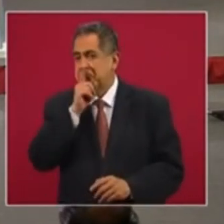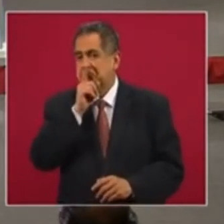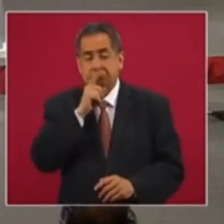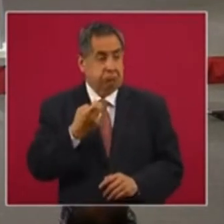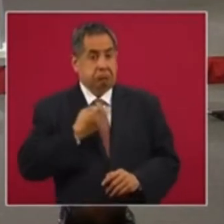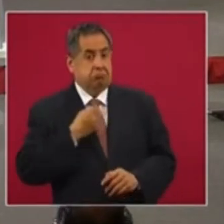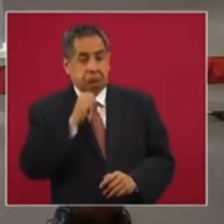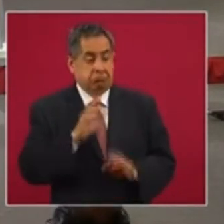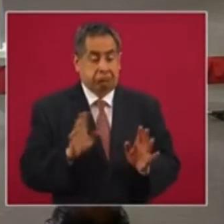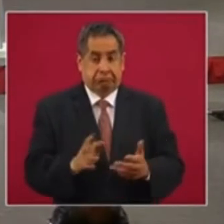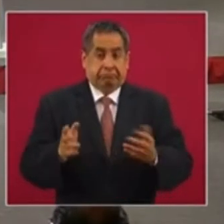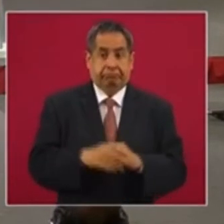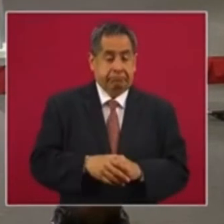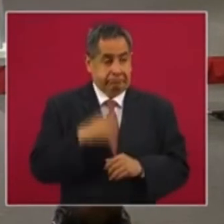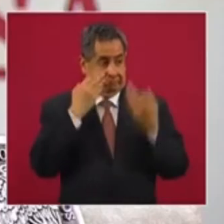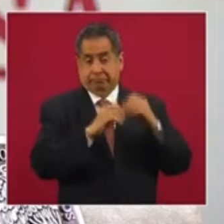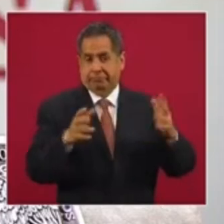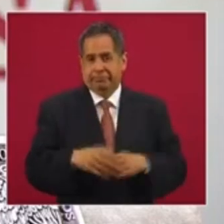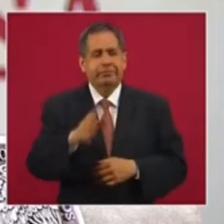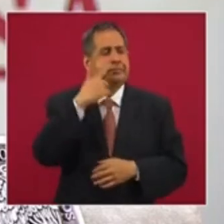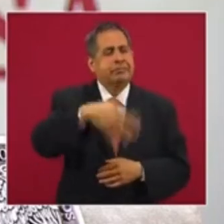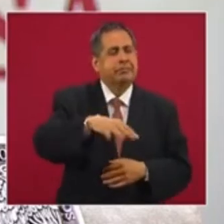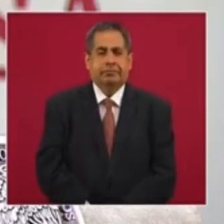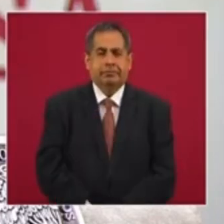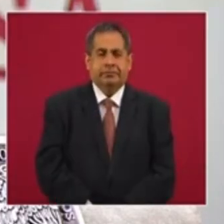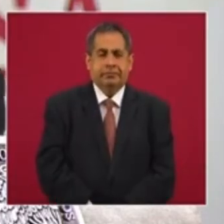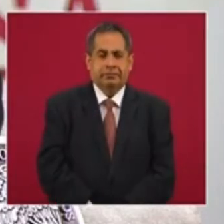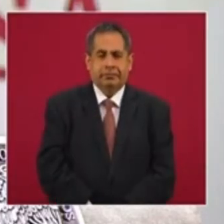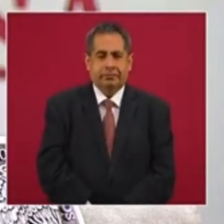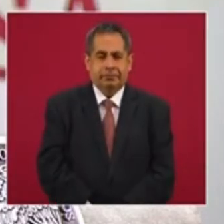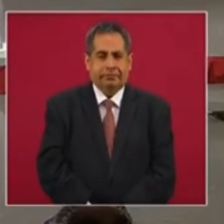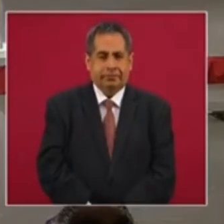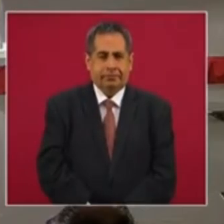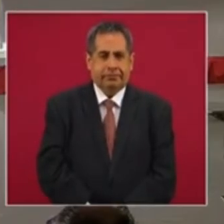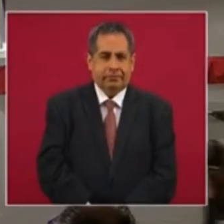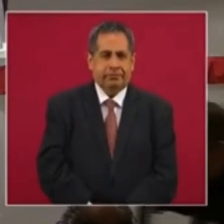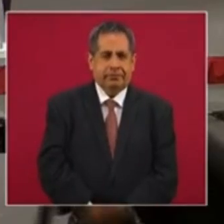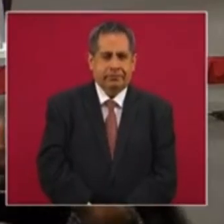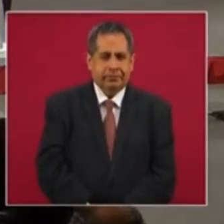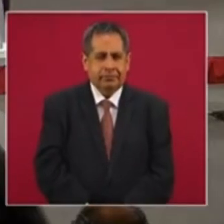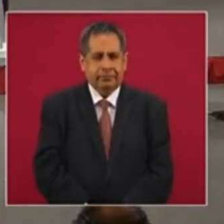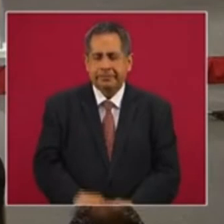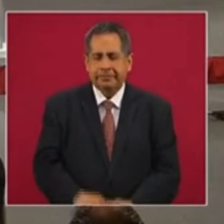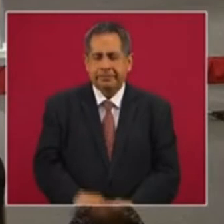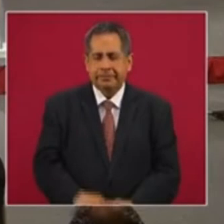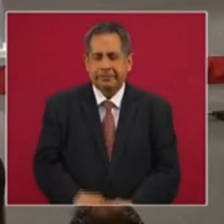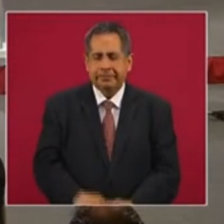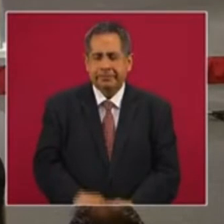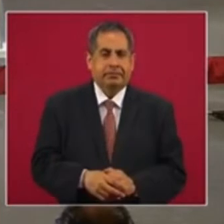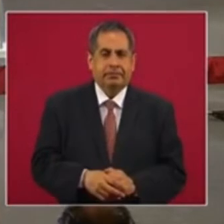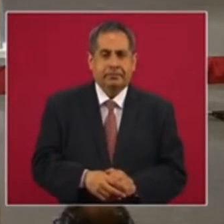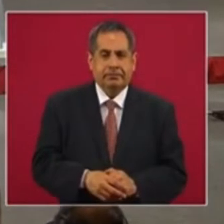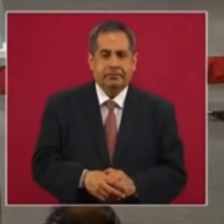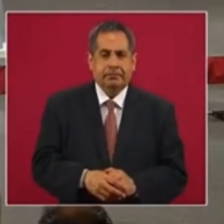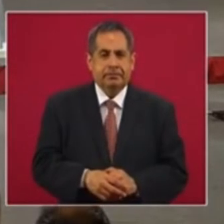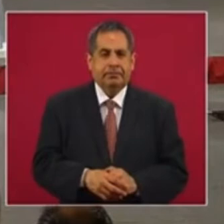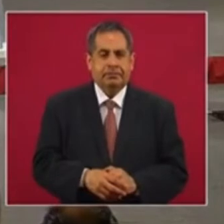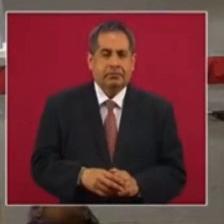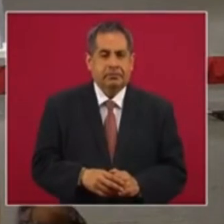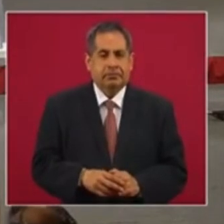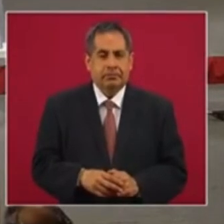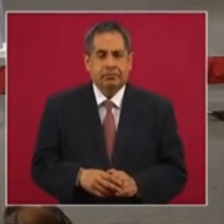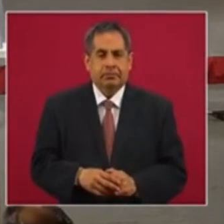soy atacado. Está de manifiesto. A ver, Reforma. Hijo. Me voy a reír porque es una risa. Lo